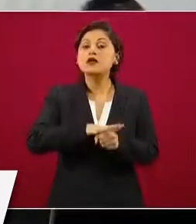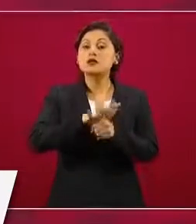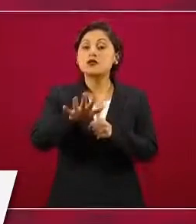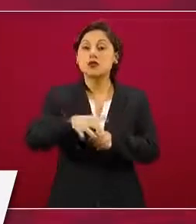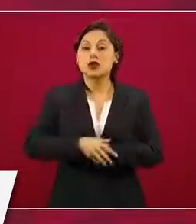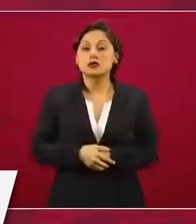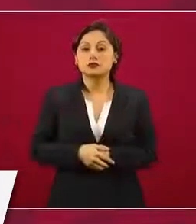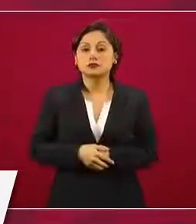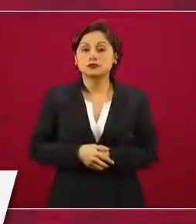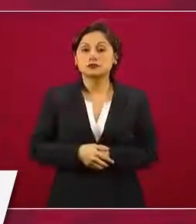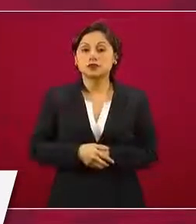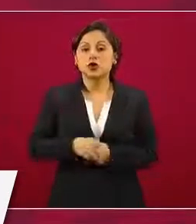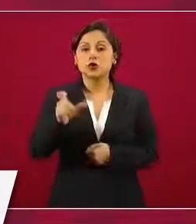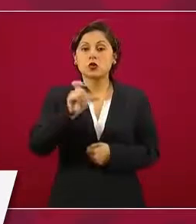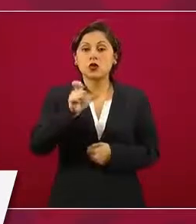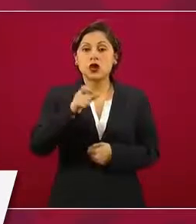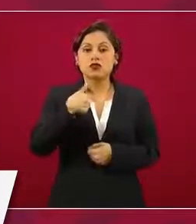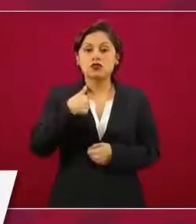es la riqueza mal habida.